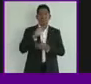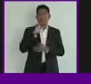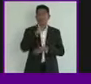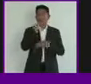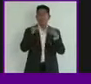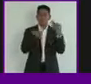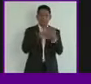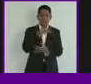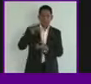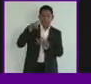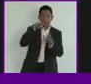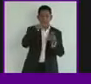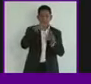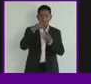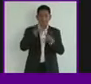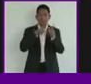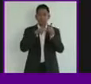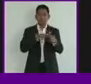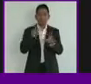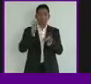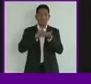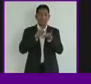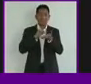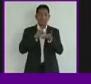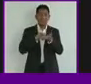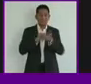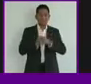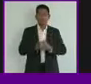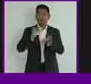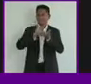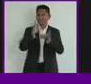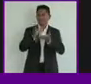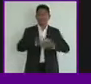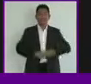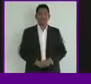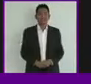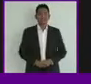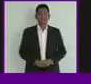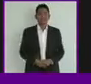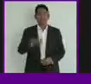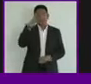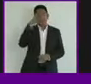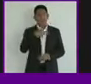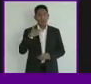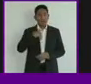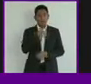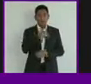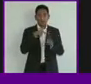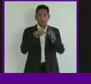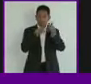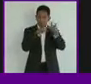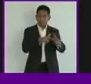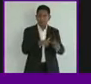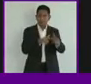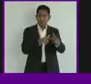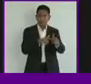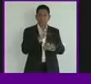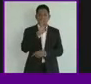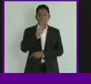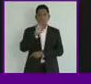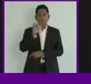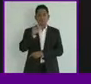sociales, continúan acompañándonos en este evento. Y ahora, para finalizar con los trabajos del tercer e-conversatorio Cultivando la Democracia y